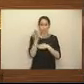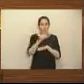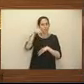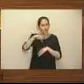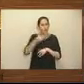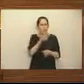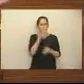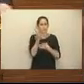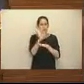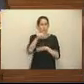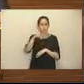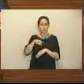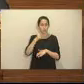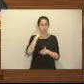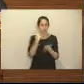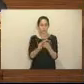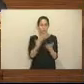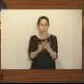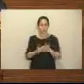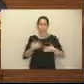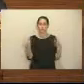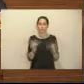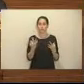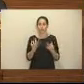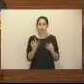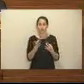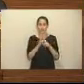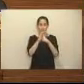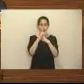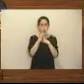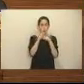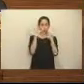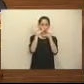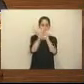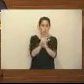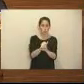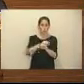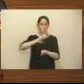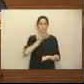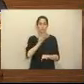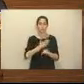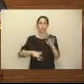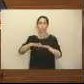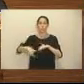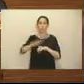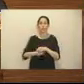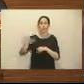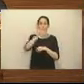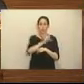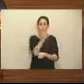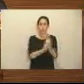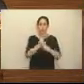mismo, se hace más visible, si cabe, que los negros nubarrones que se ciernen sobre la economía de la zona euro, creo